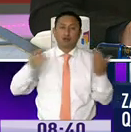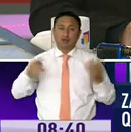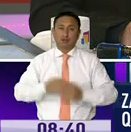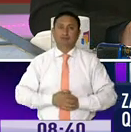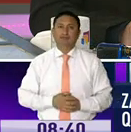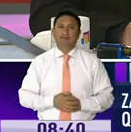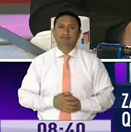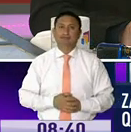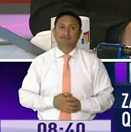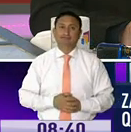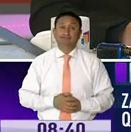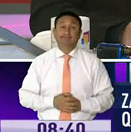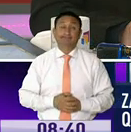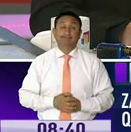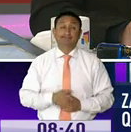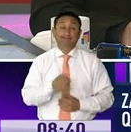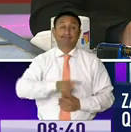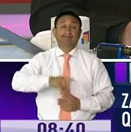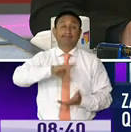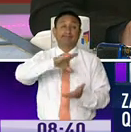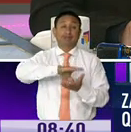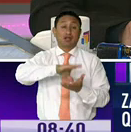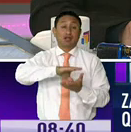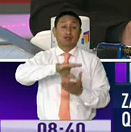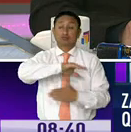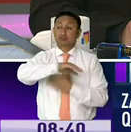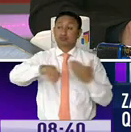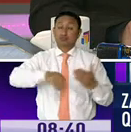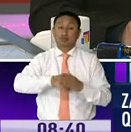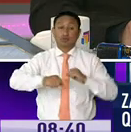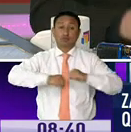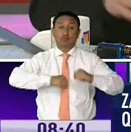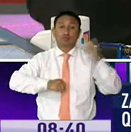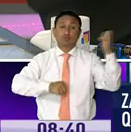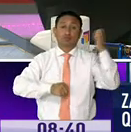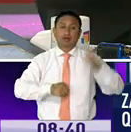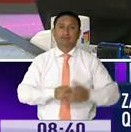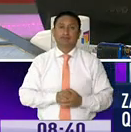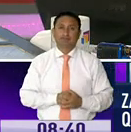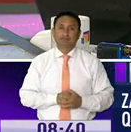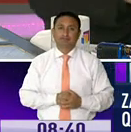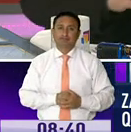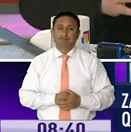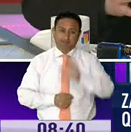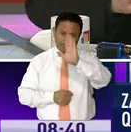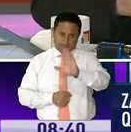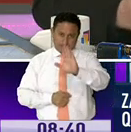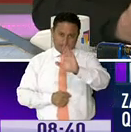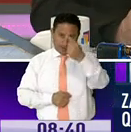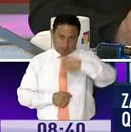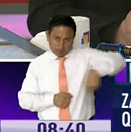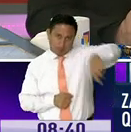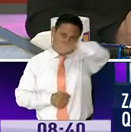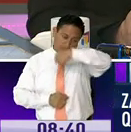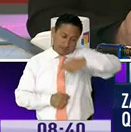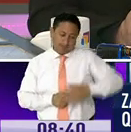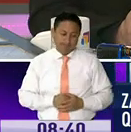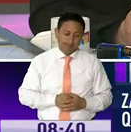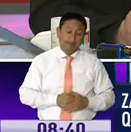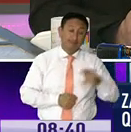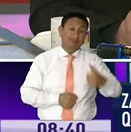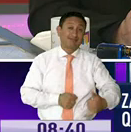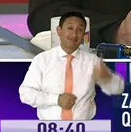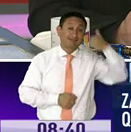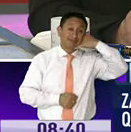tecnología. Es el corazón, ingeniero Zapata, de toda esta operación de emergencia. Volvamos un poquito, ingeniero Zapata, a las llamadas